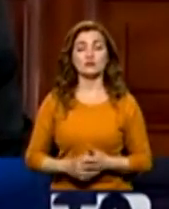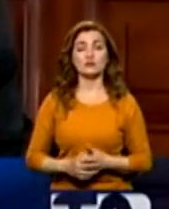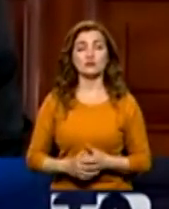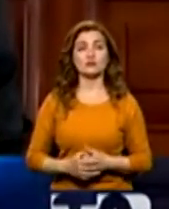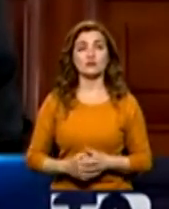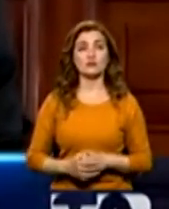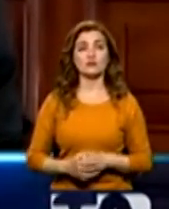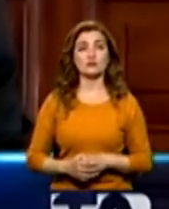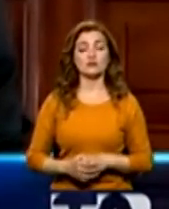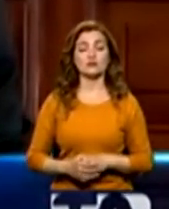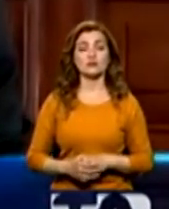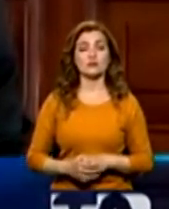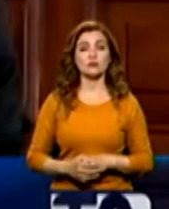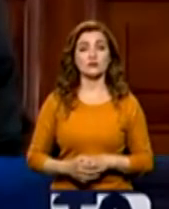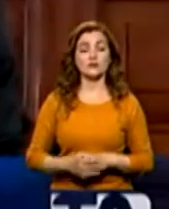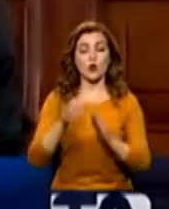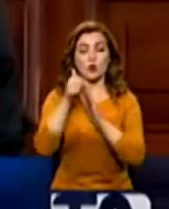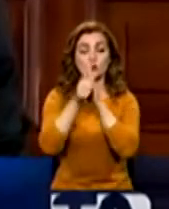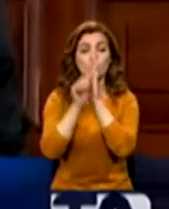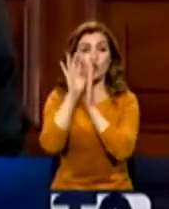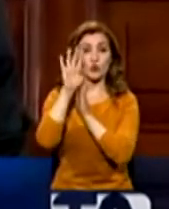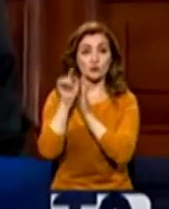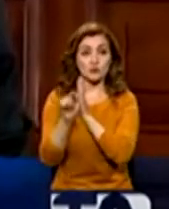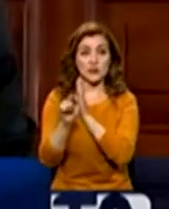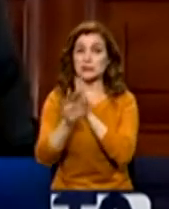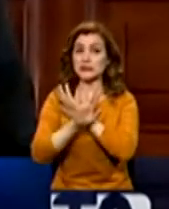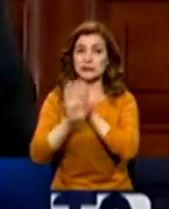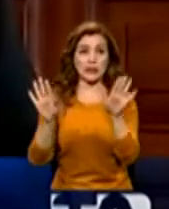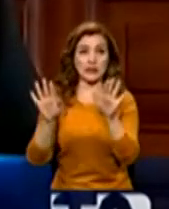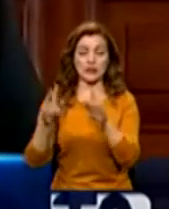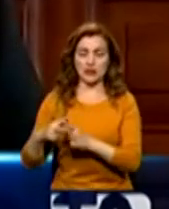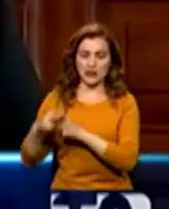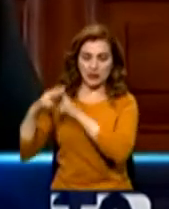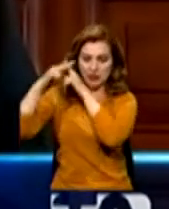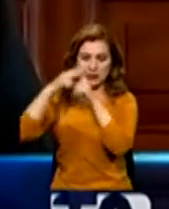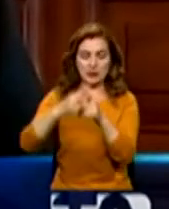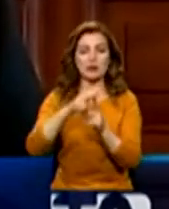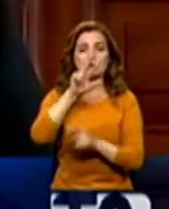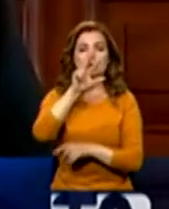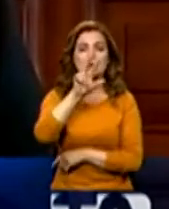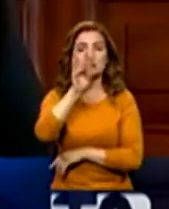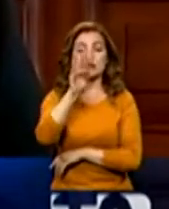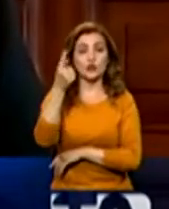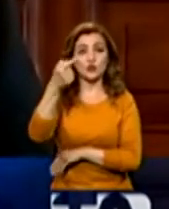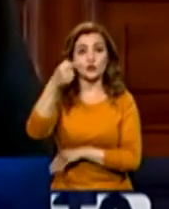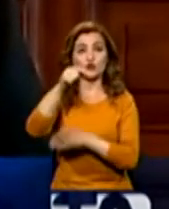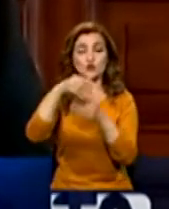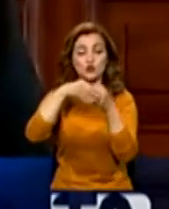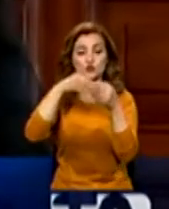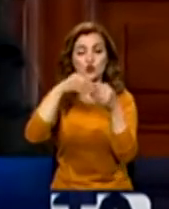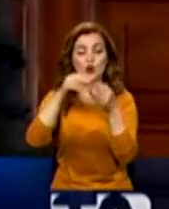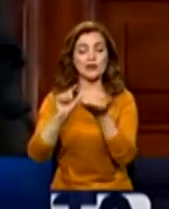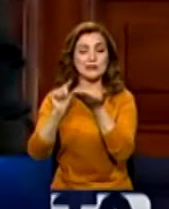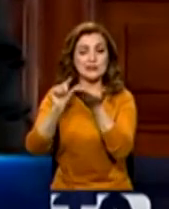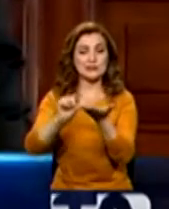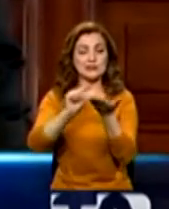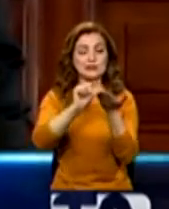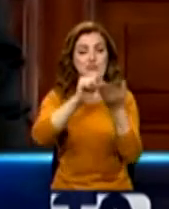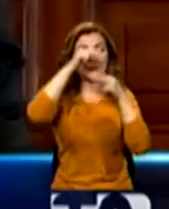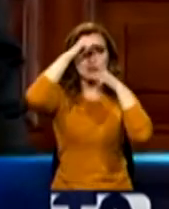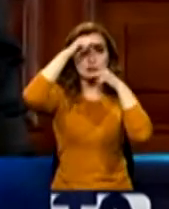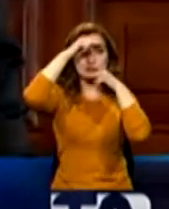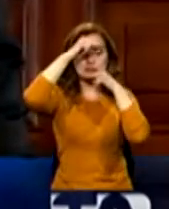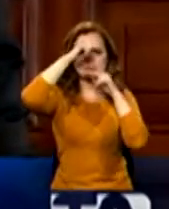más de 4000 artesanos han recibido más de 37 millones de dólares en créditos que la buena noticia